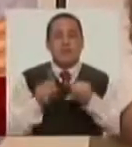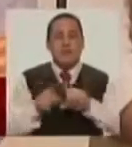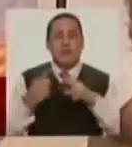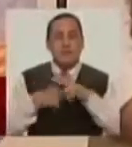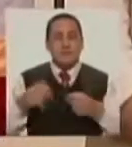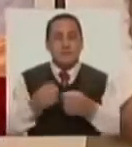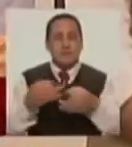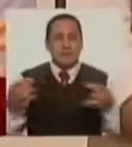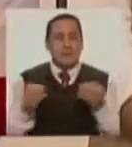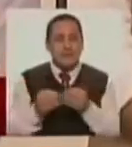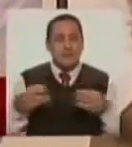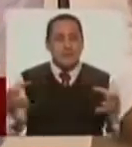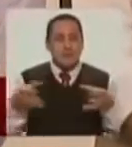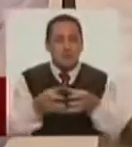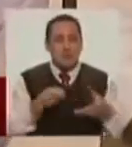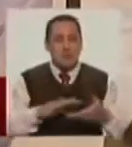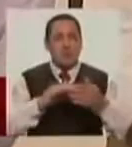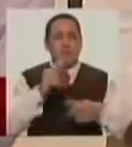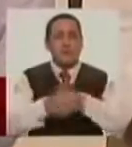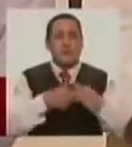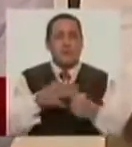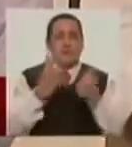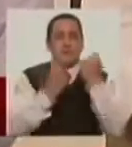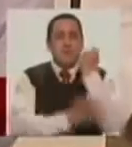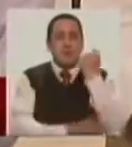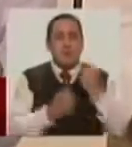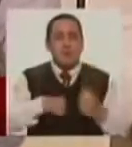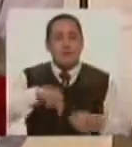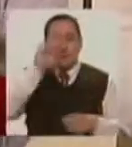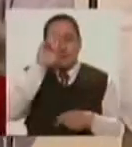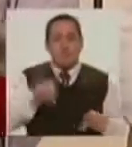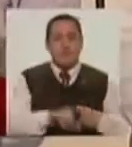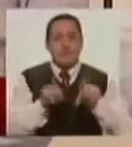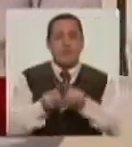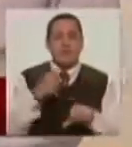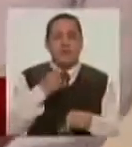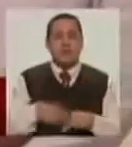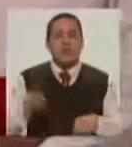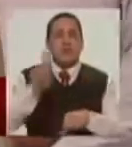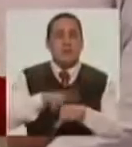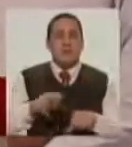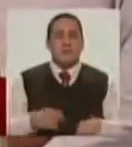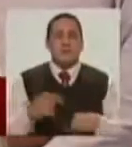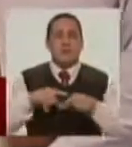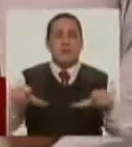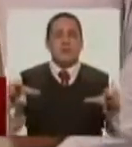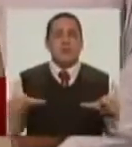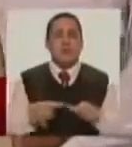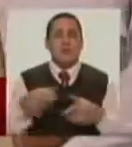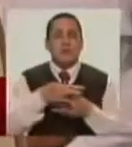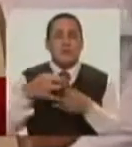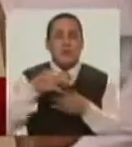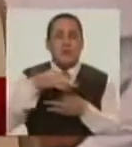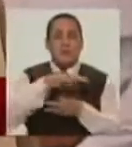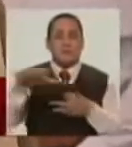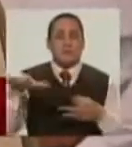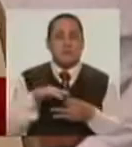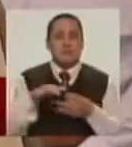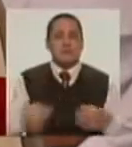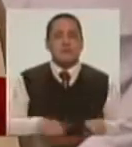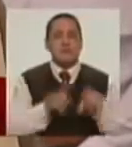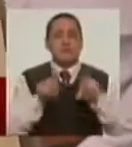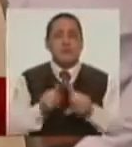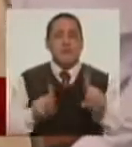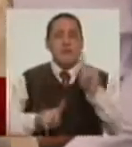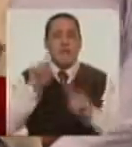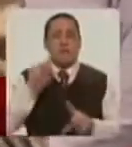las comunidades y los pueblos más pobres del país, los que están normalmente concentrados en el área rural. Estas